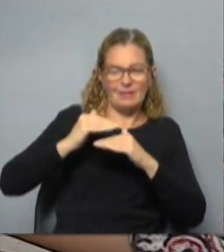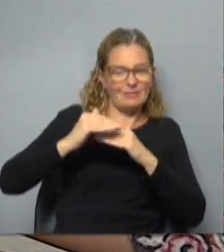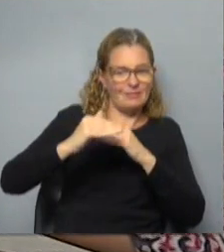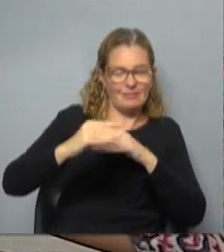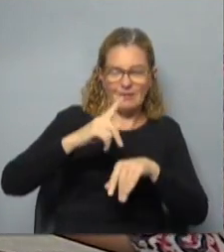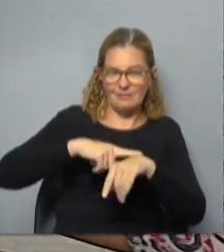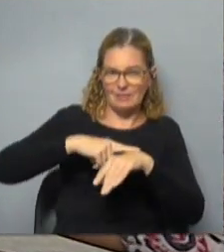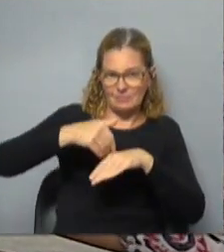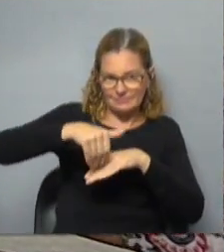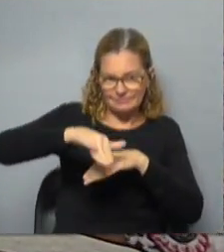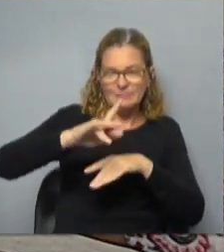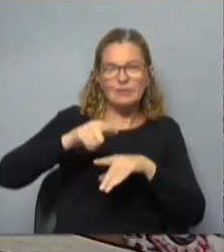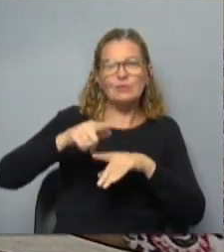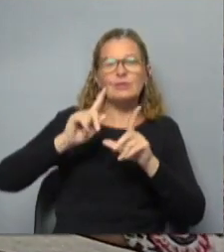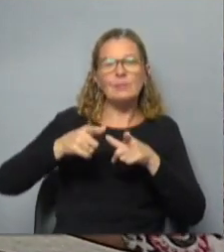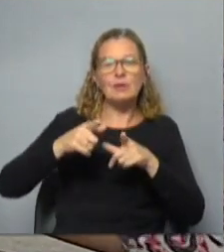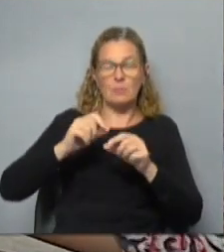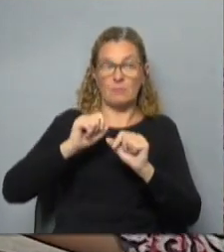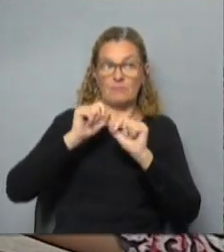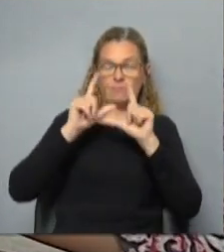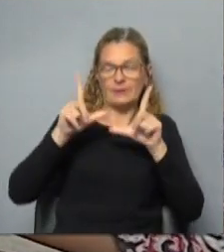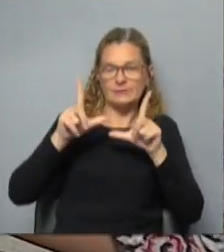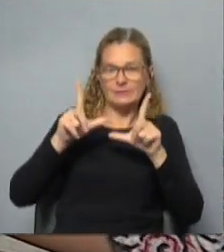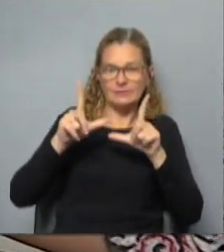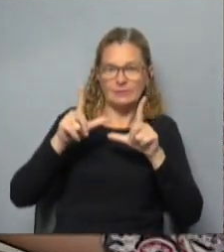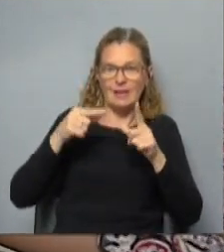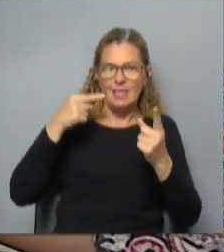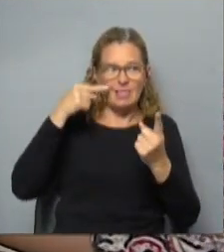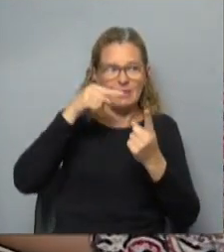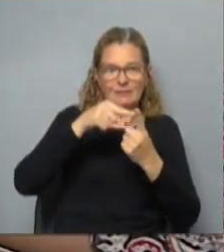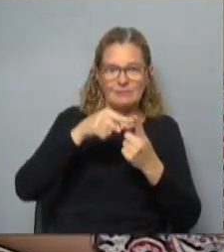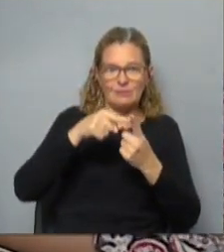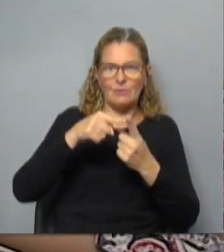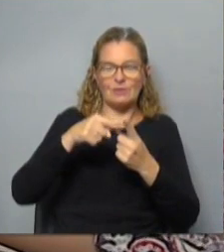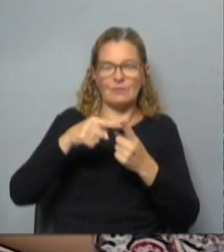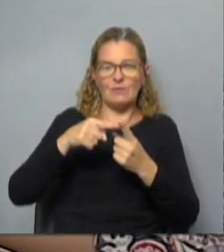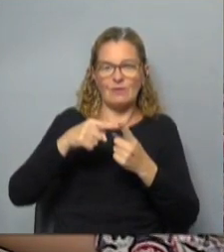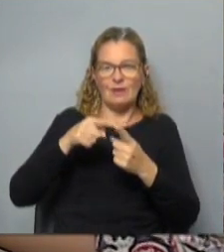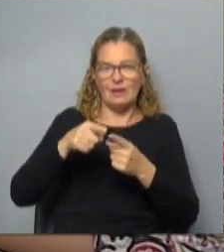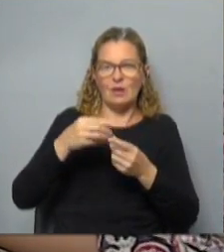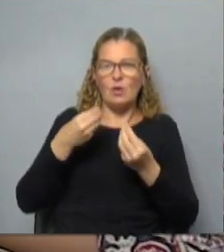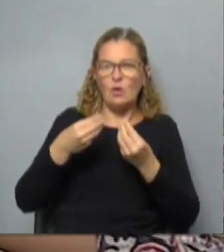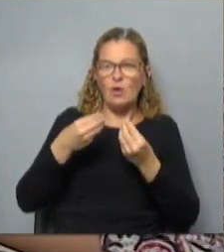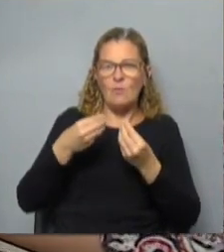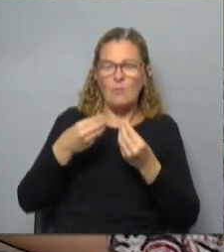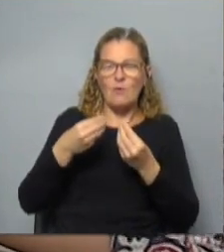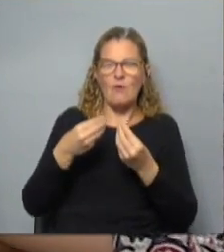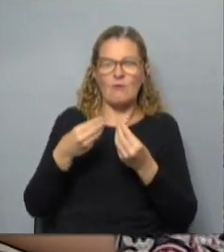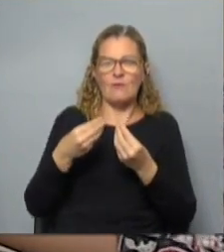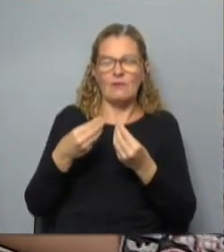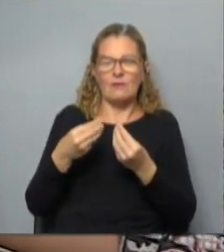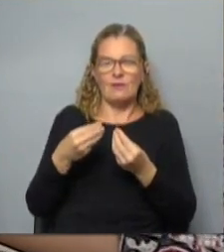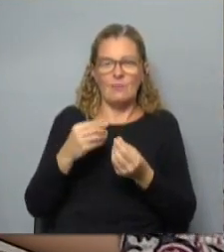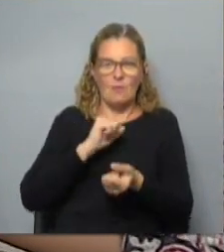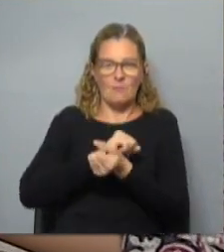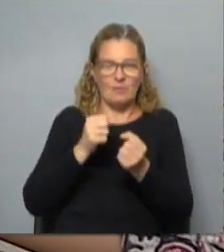tiempo sino que esto también tiene un impacto directo en las condiciones en las que están